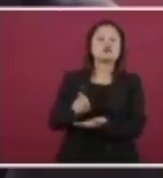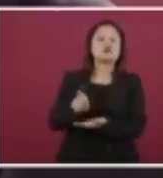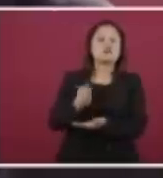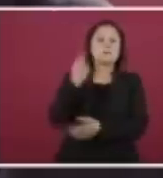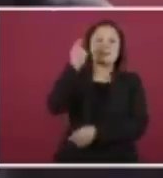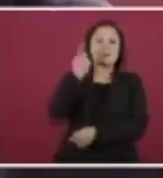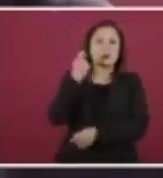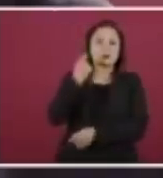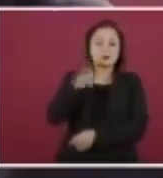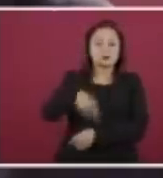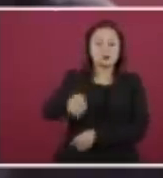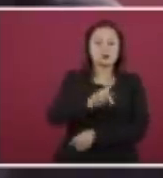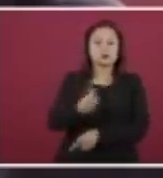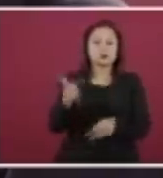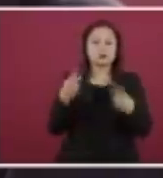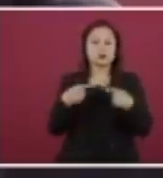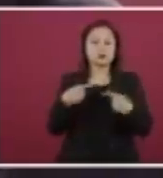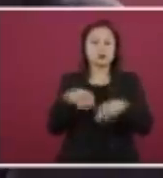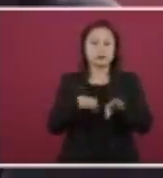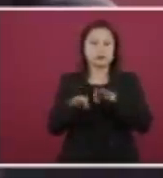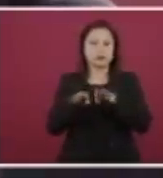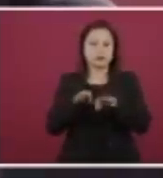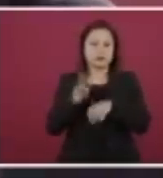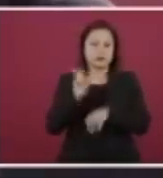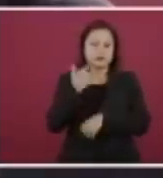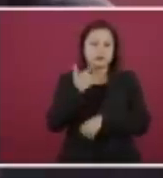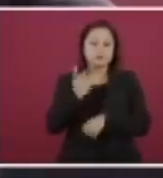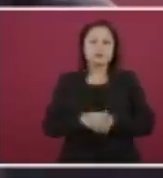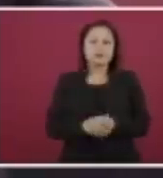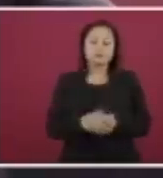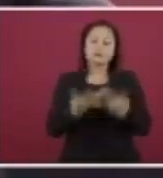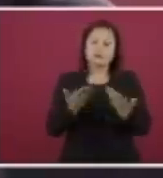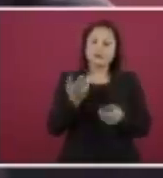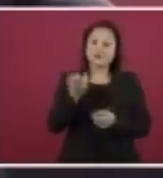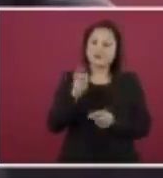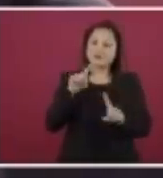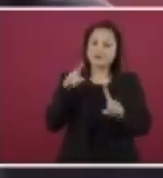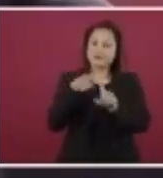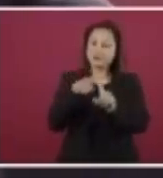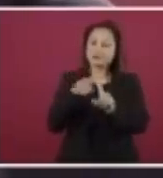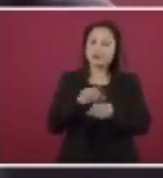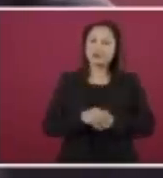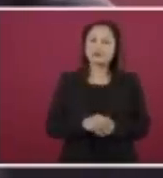trabajadores. Ese es el plan. Entonces, no